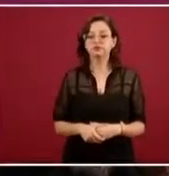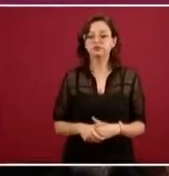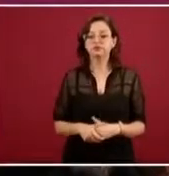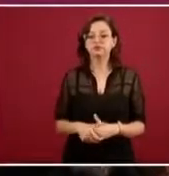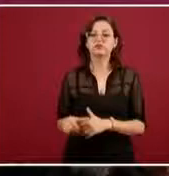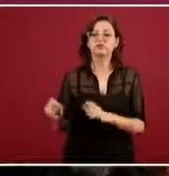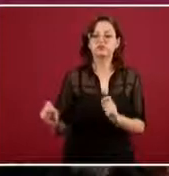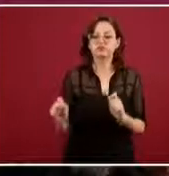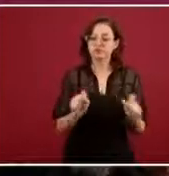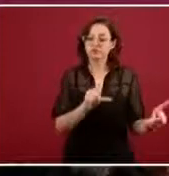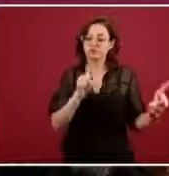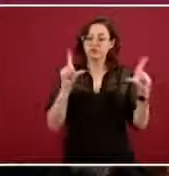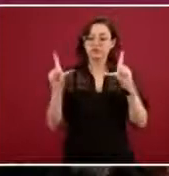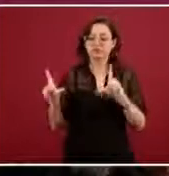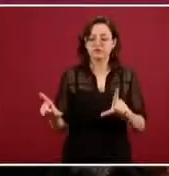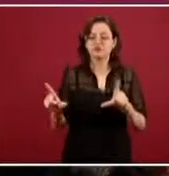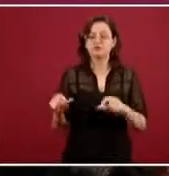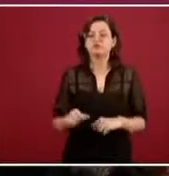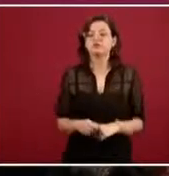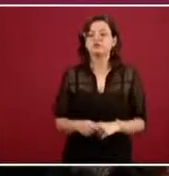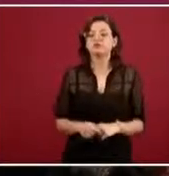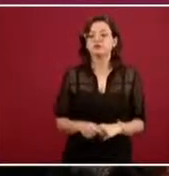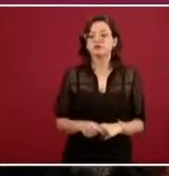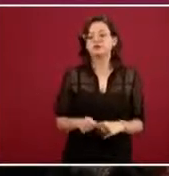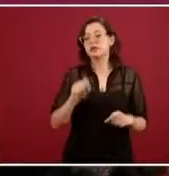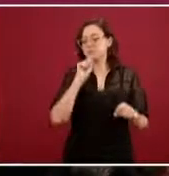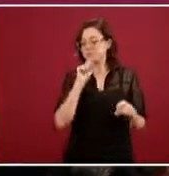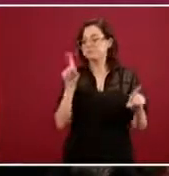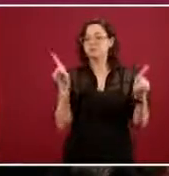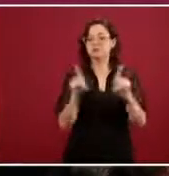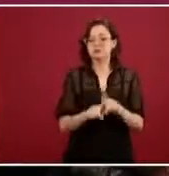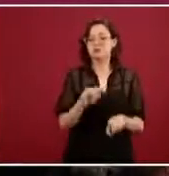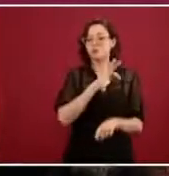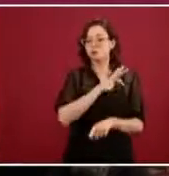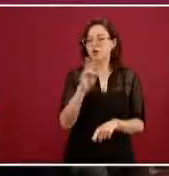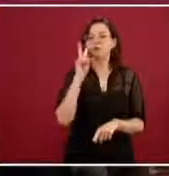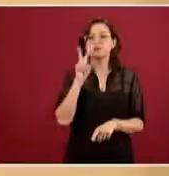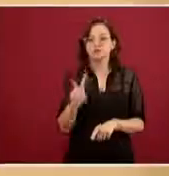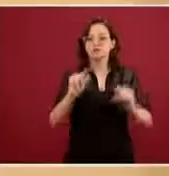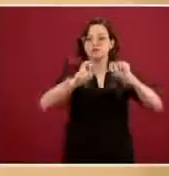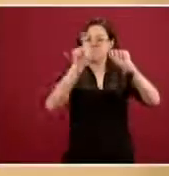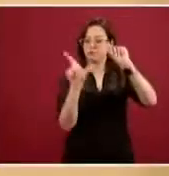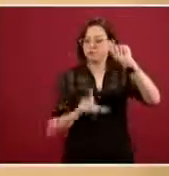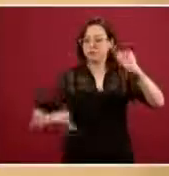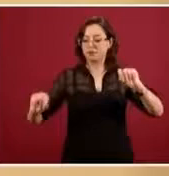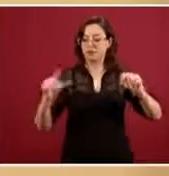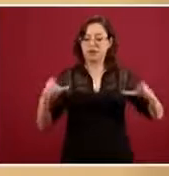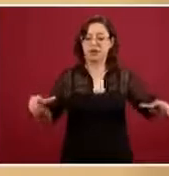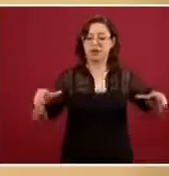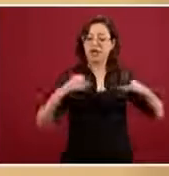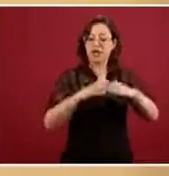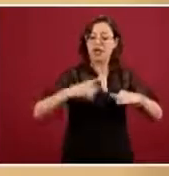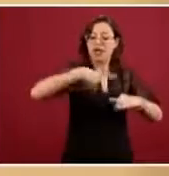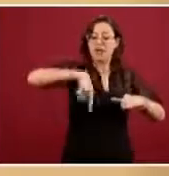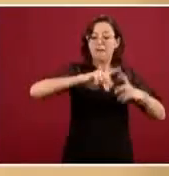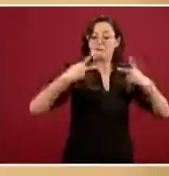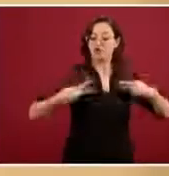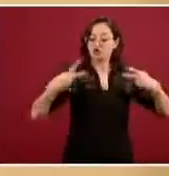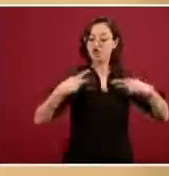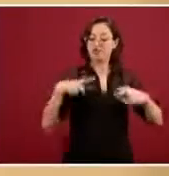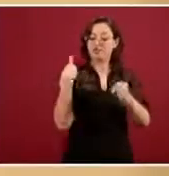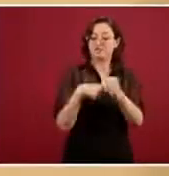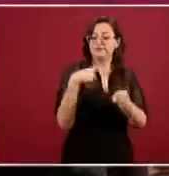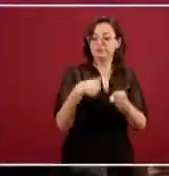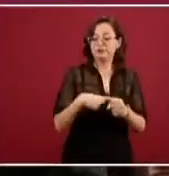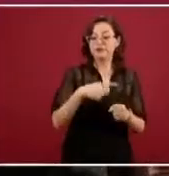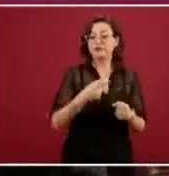diapositiva vemos cómo se distribuye la letalidad en todo el país, en este caso por entidad federativa,